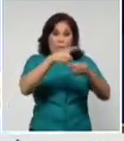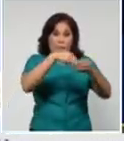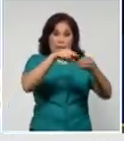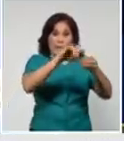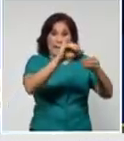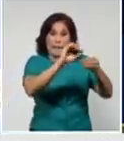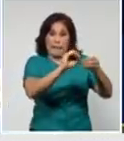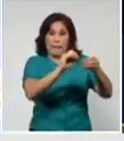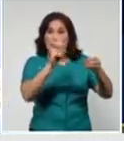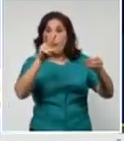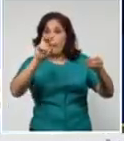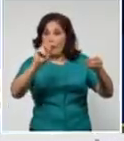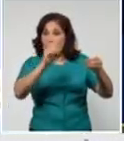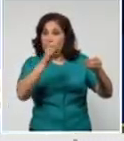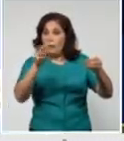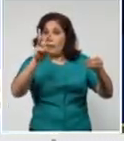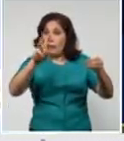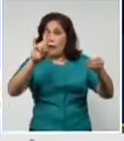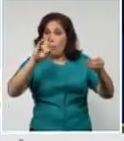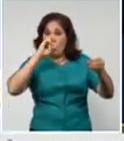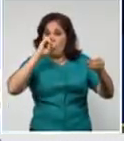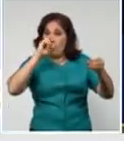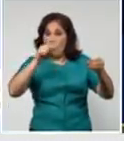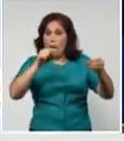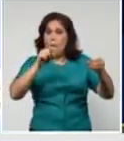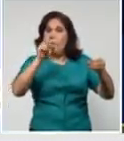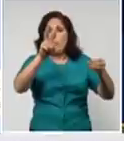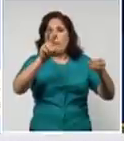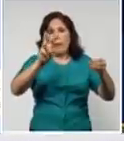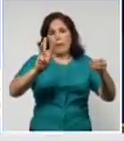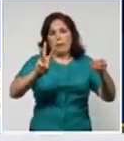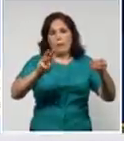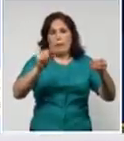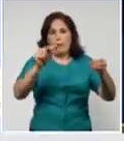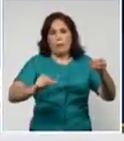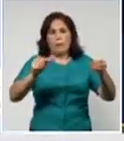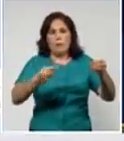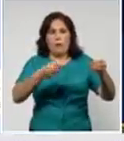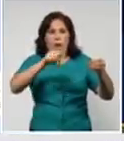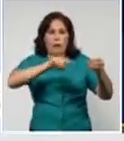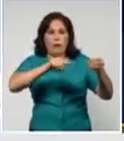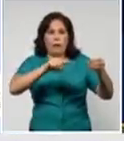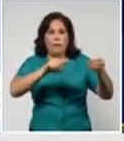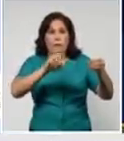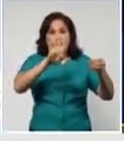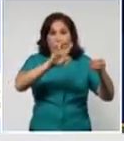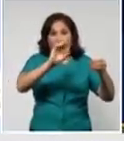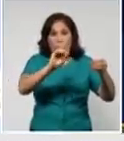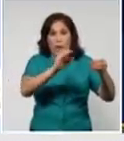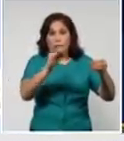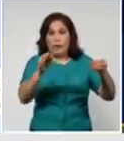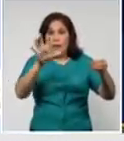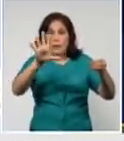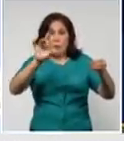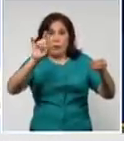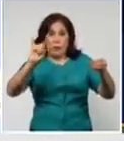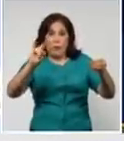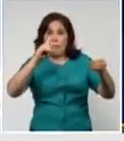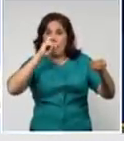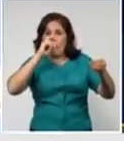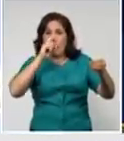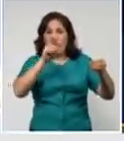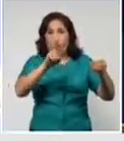años de edad, pues estamos hablando de 23 personas en el día de ayer, de 40 a 59 años,